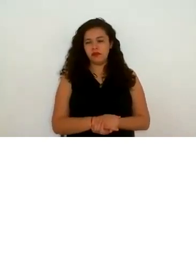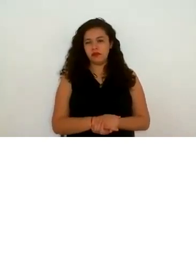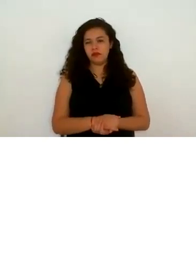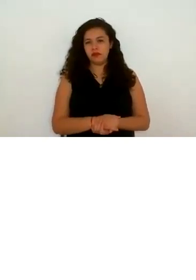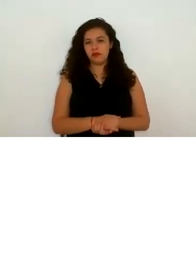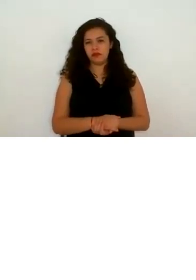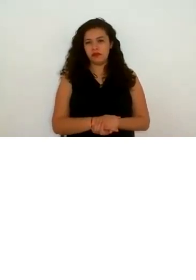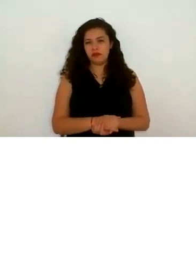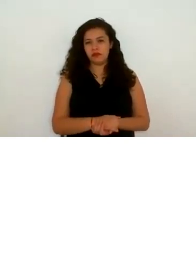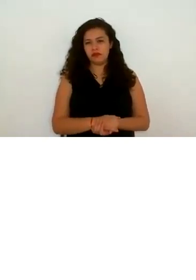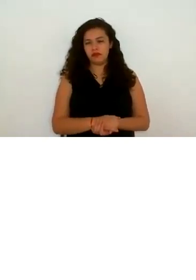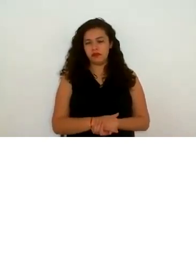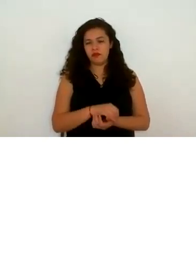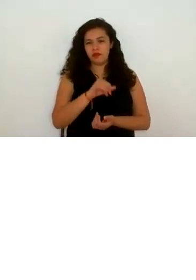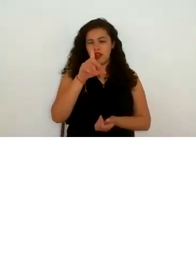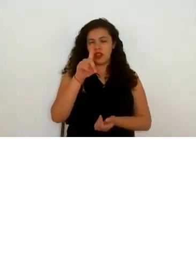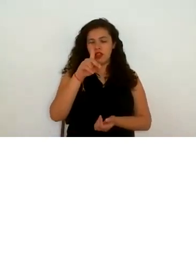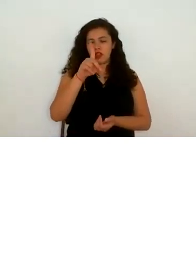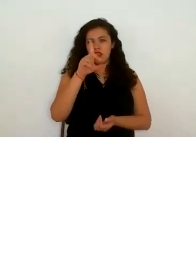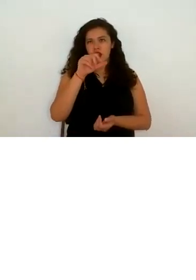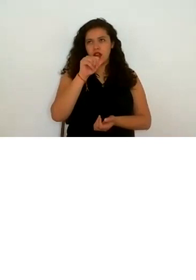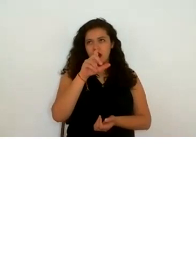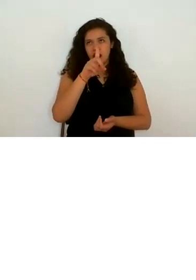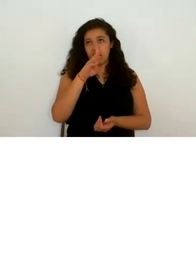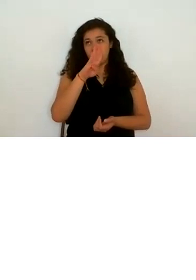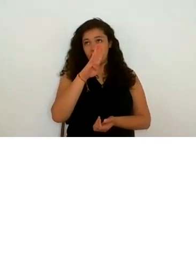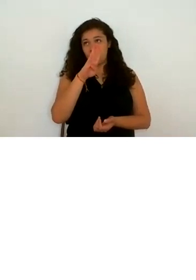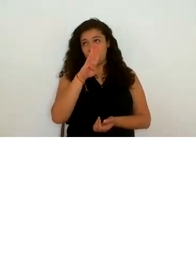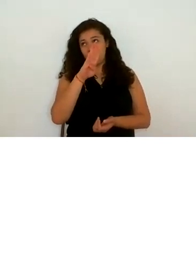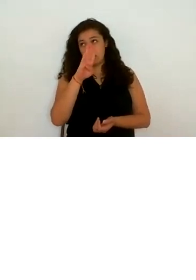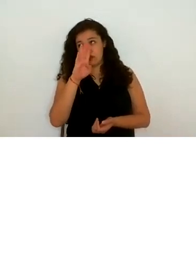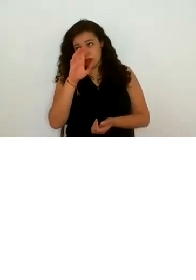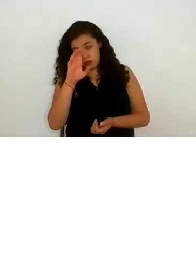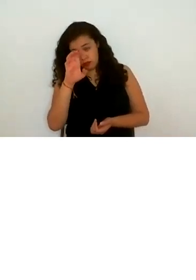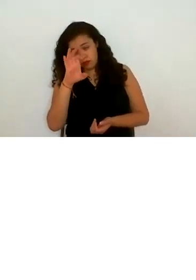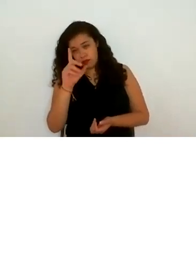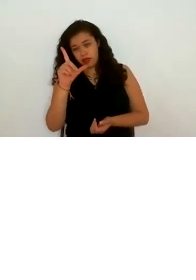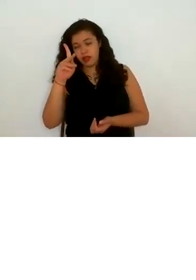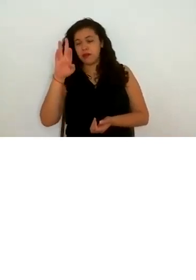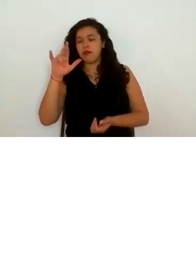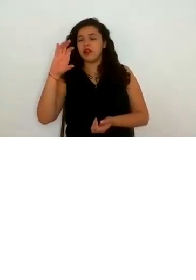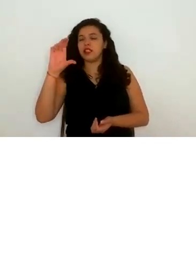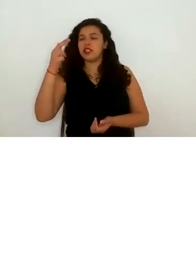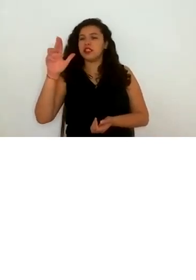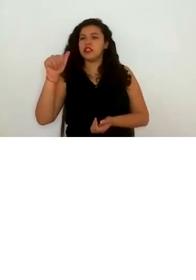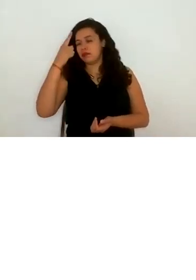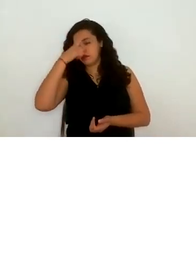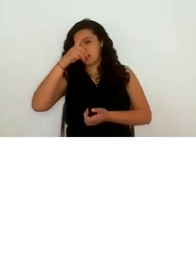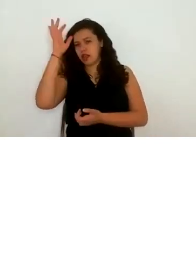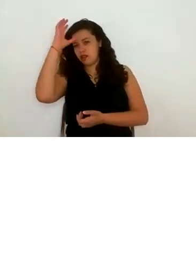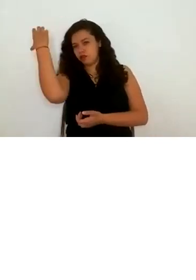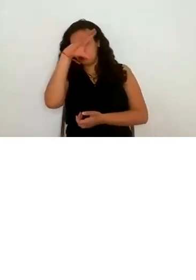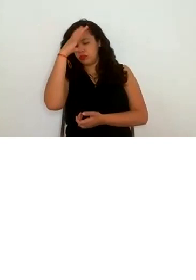hay uno que se llama Adobe Bridge, es de edición de fotografías, y en esa se pueden meter